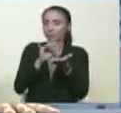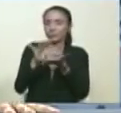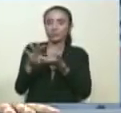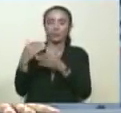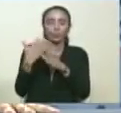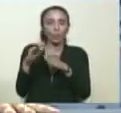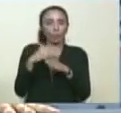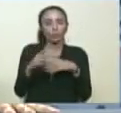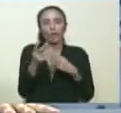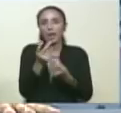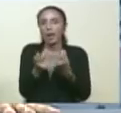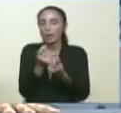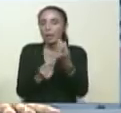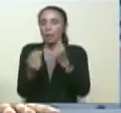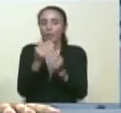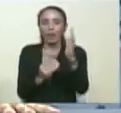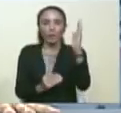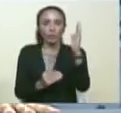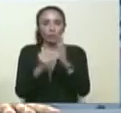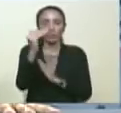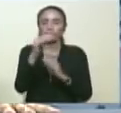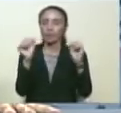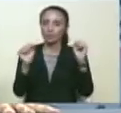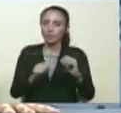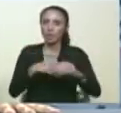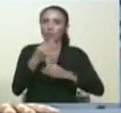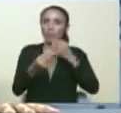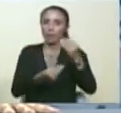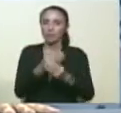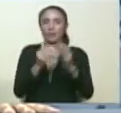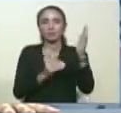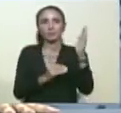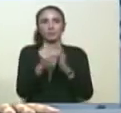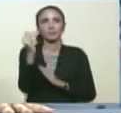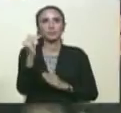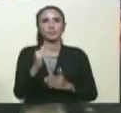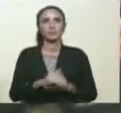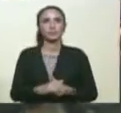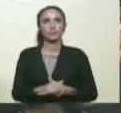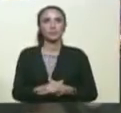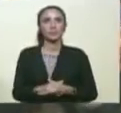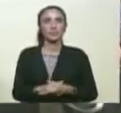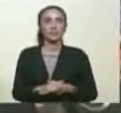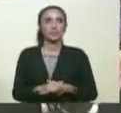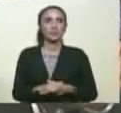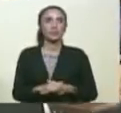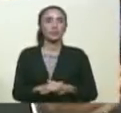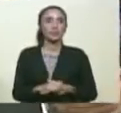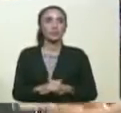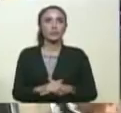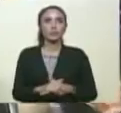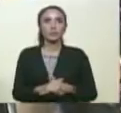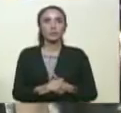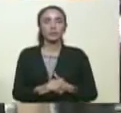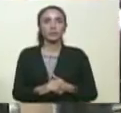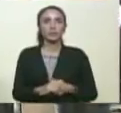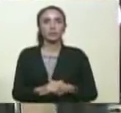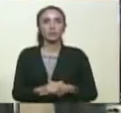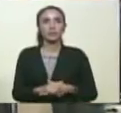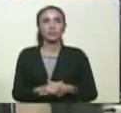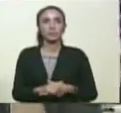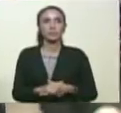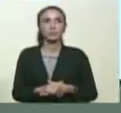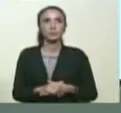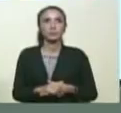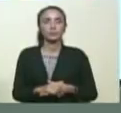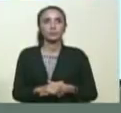economía del país. Se lo juro, lo vamos a lograr. Lo vamos a lograr. Bueno, sí, y cierro ahí, presidente.